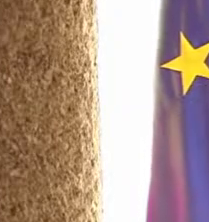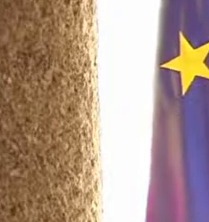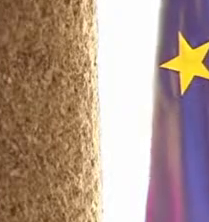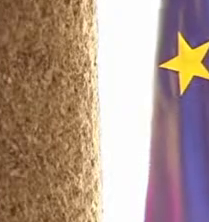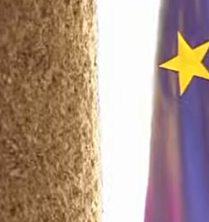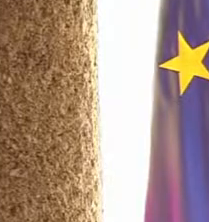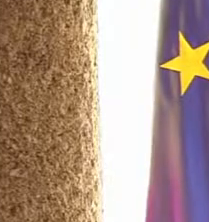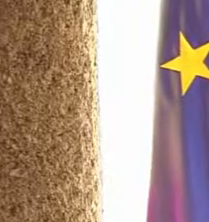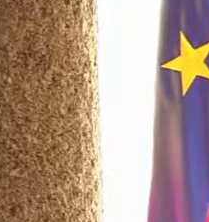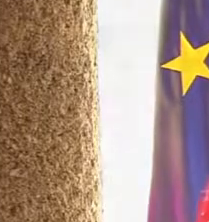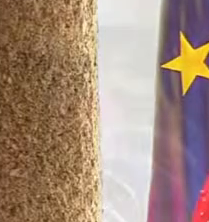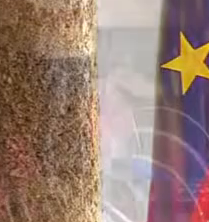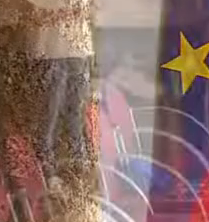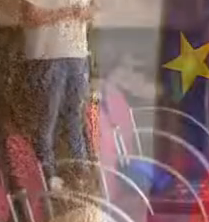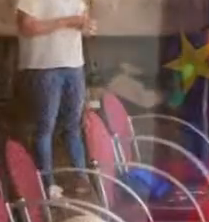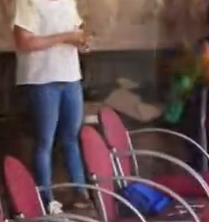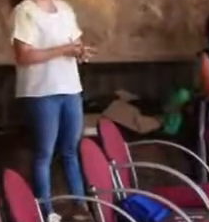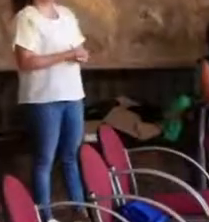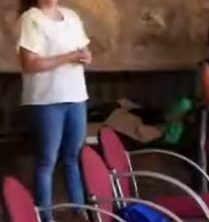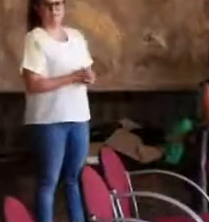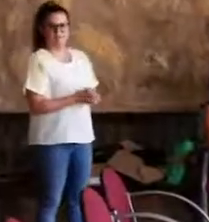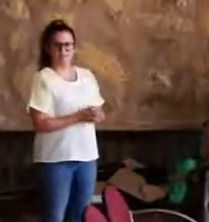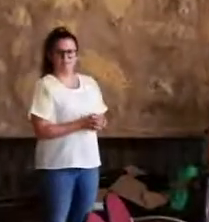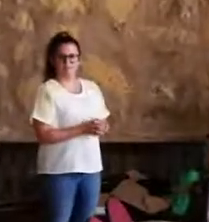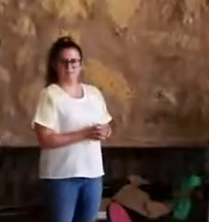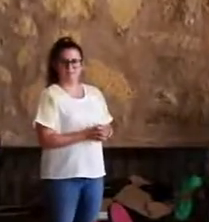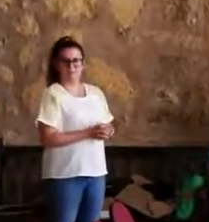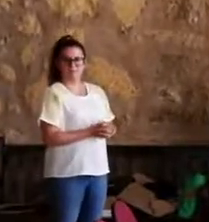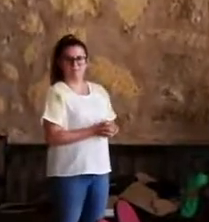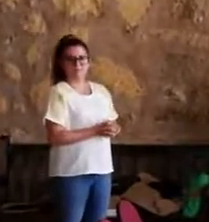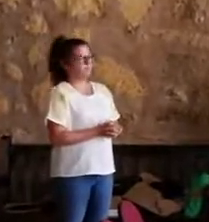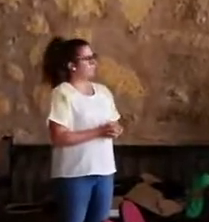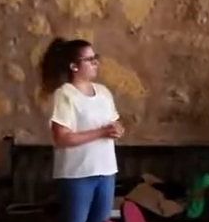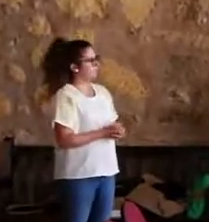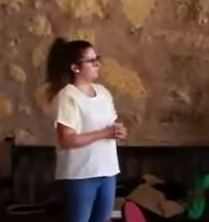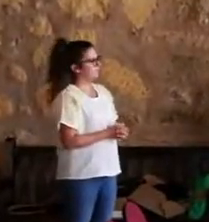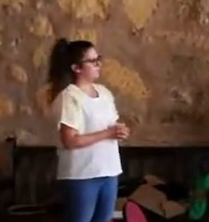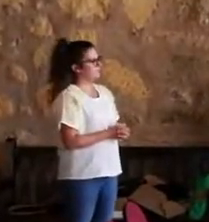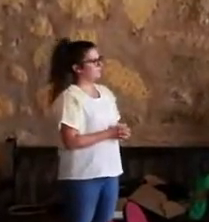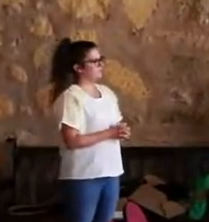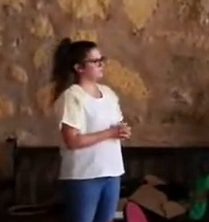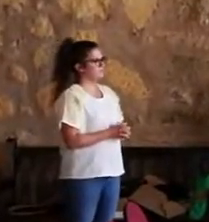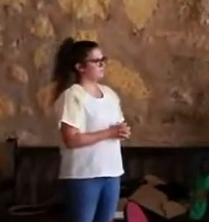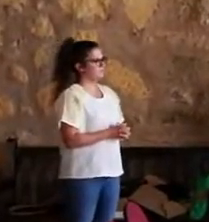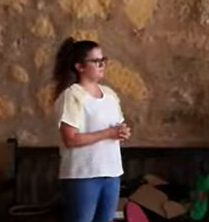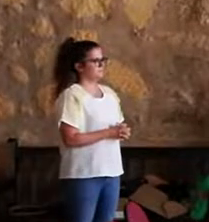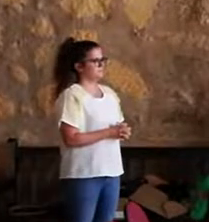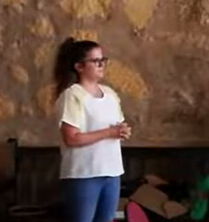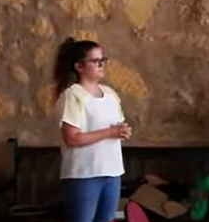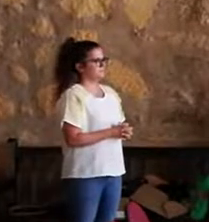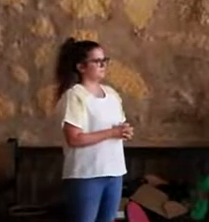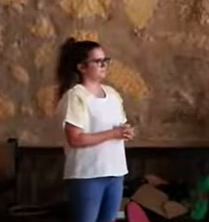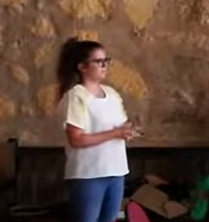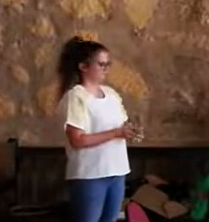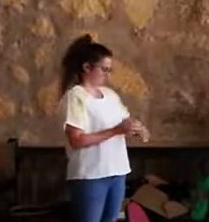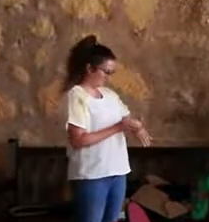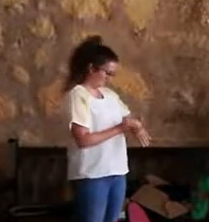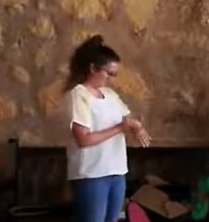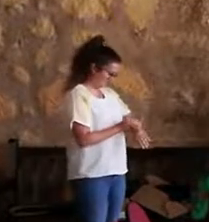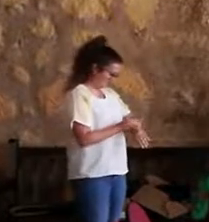vas a continuar con el Hay algún taller planteado un taller ahora o ya no si queréis pero el tiempo yo creo que me lo